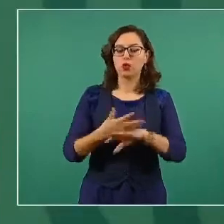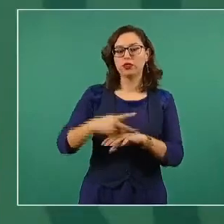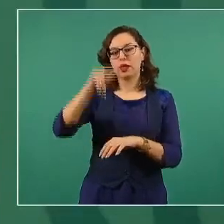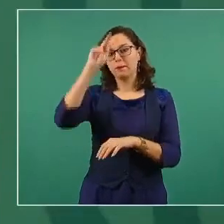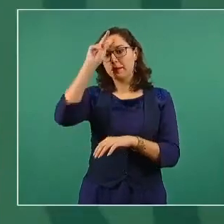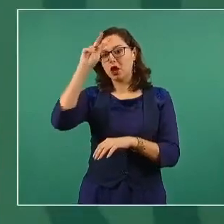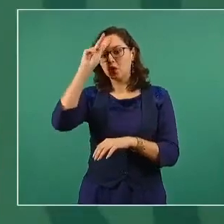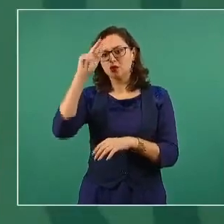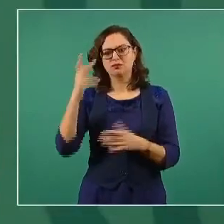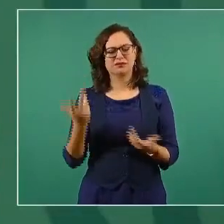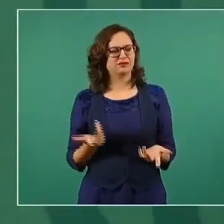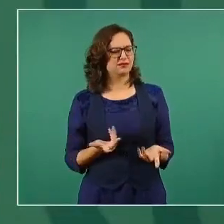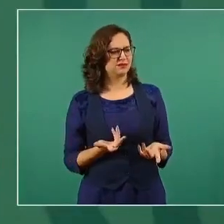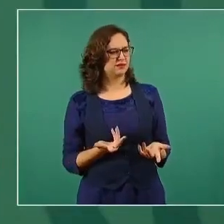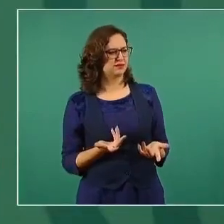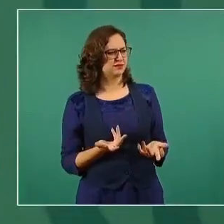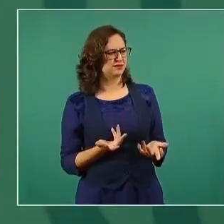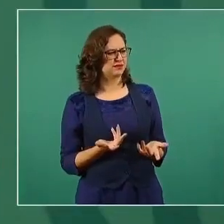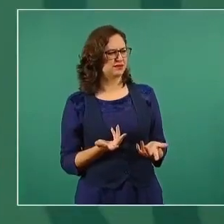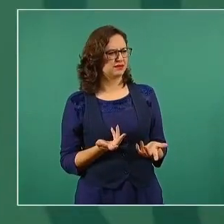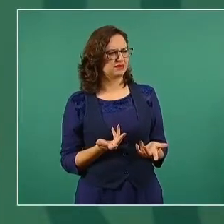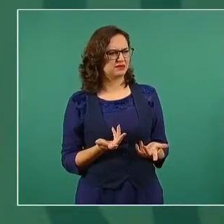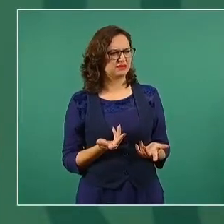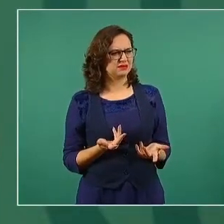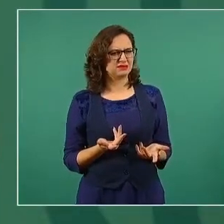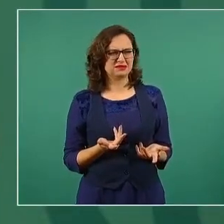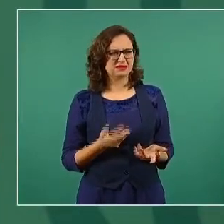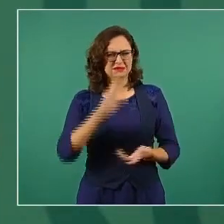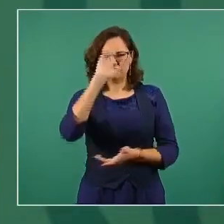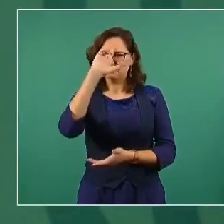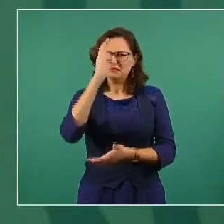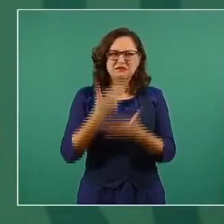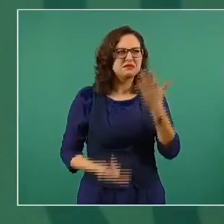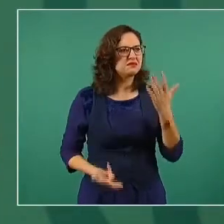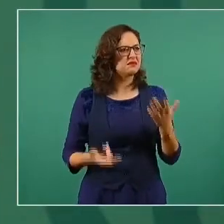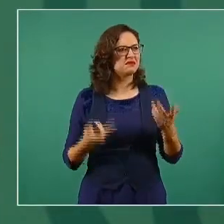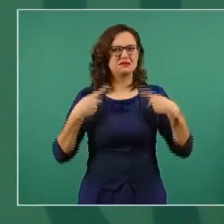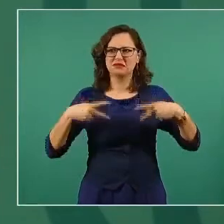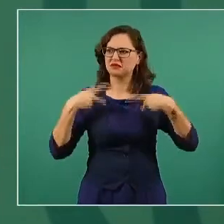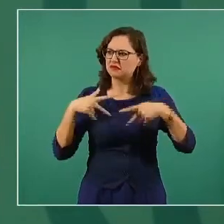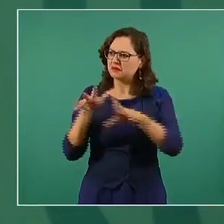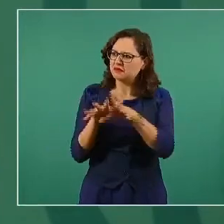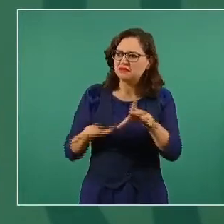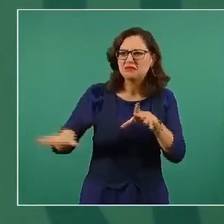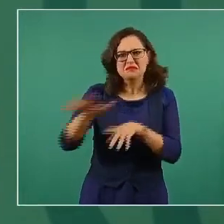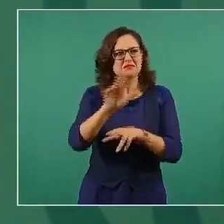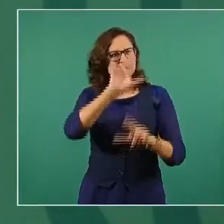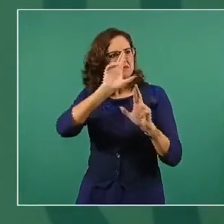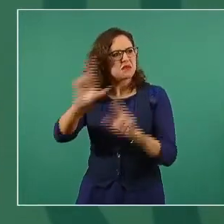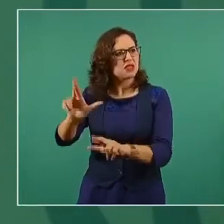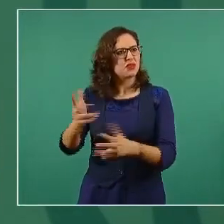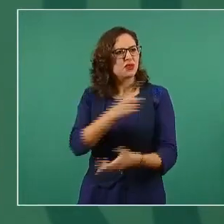Es una falta de respeto al pueblo actuar así.